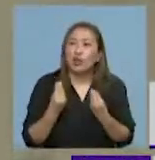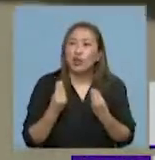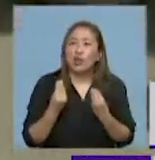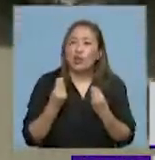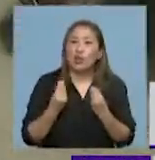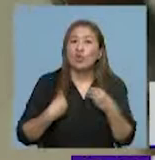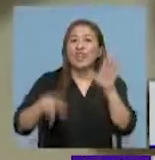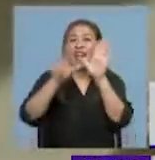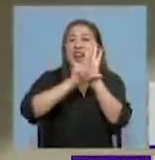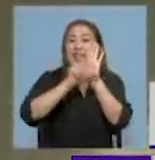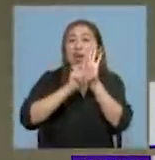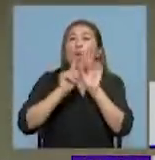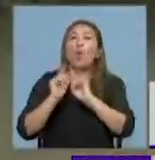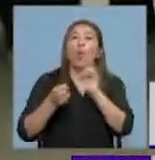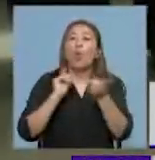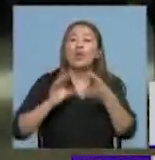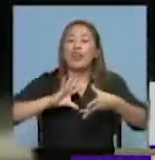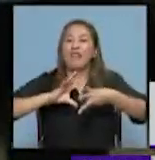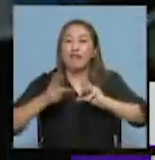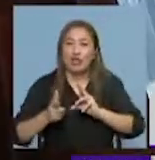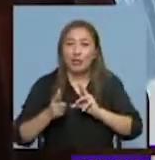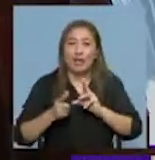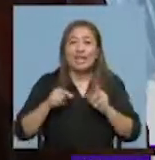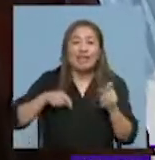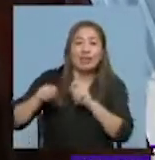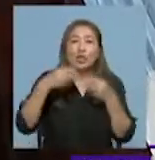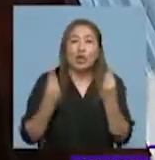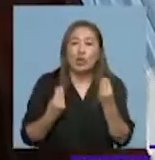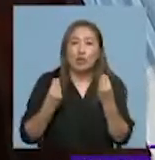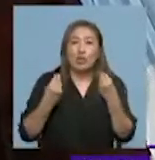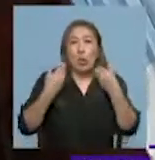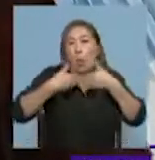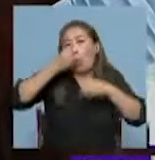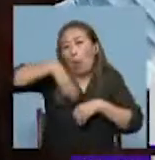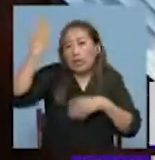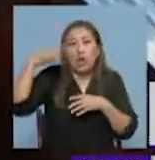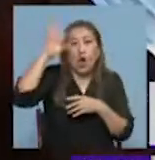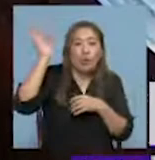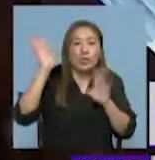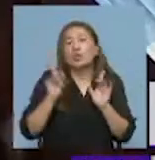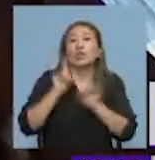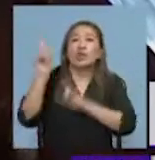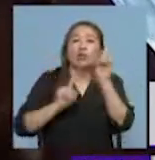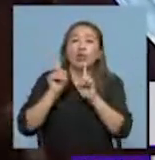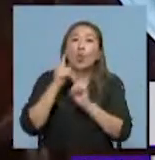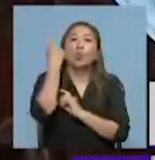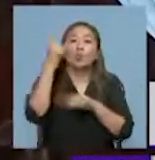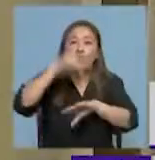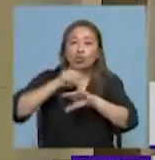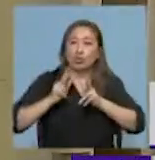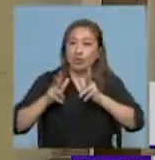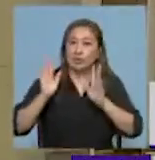el código cuáles son los métodos cuál es el protocolo no puede quedar librado a la opinión dicen un solo médico